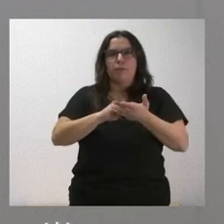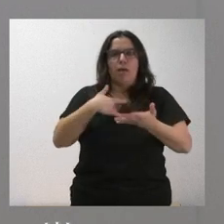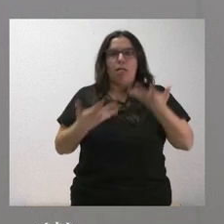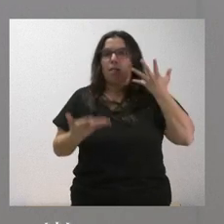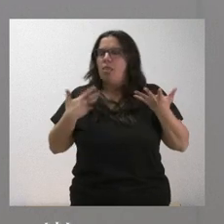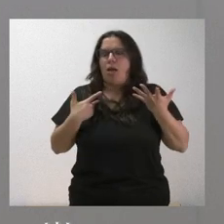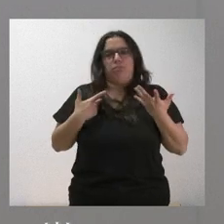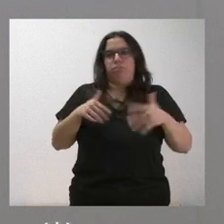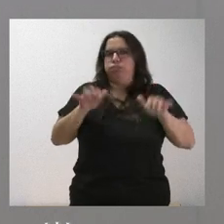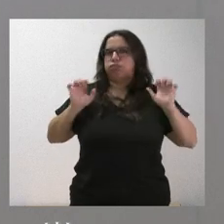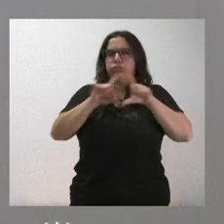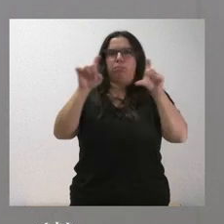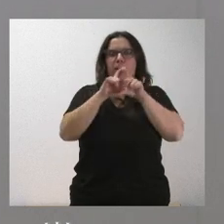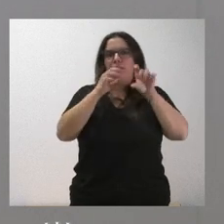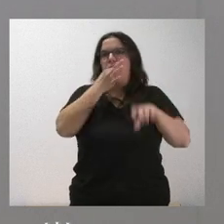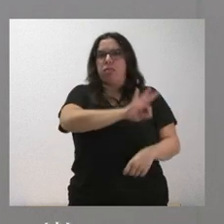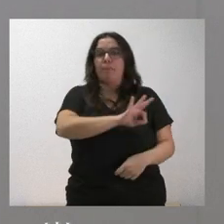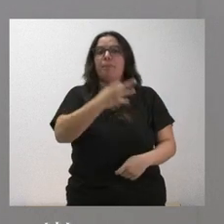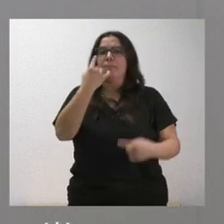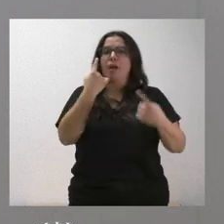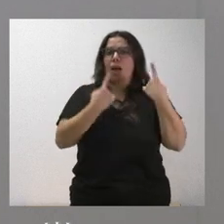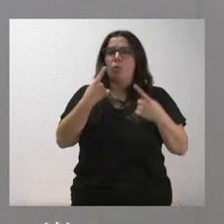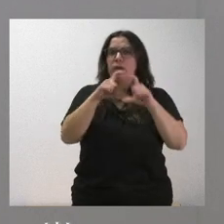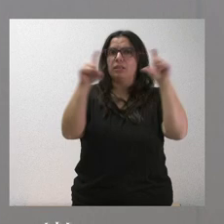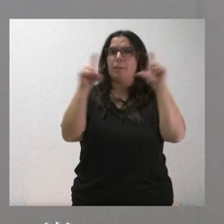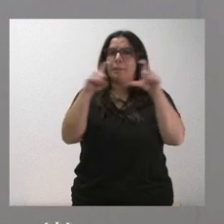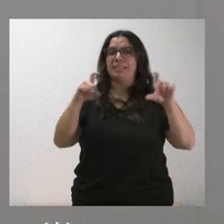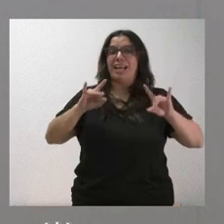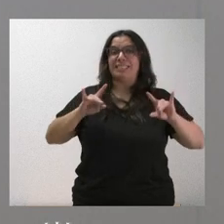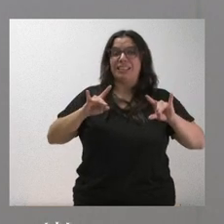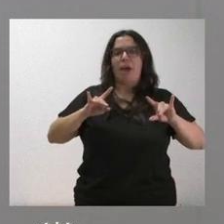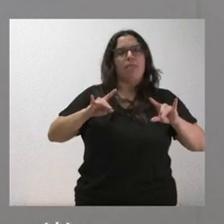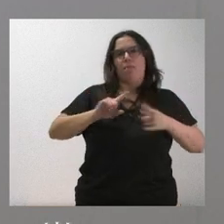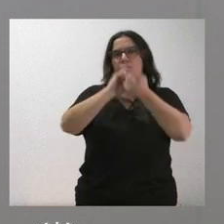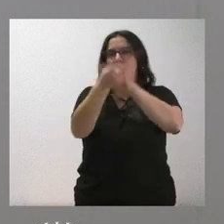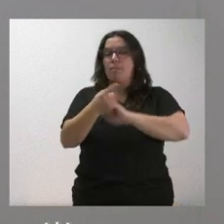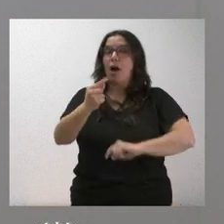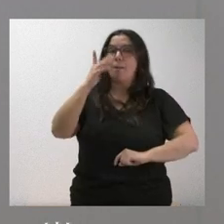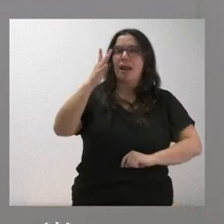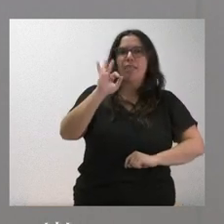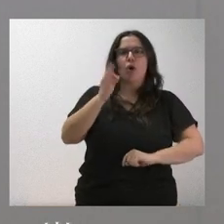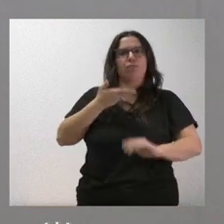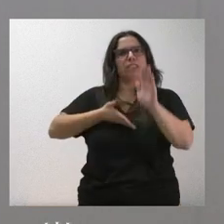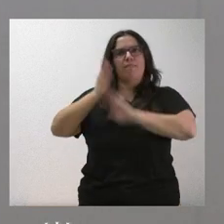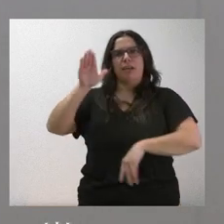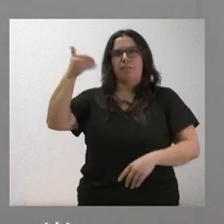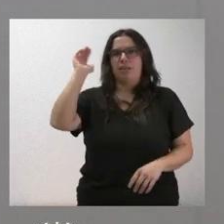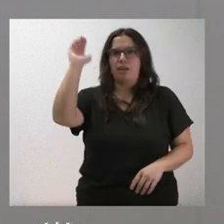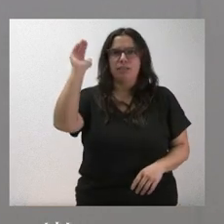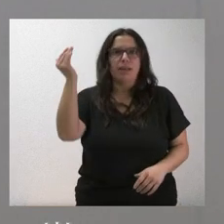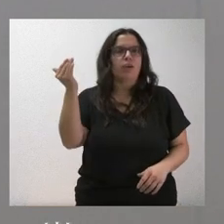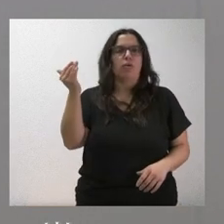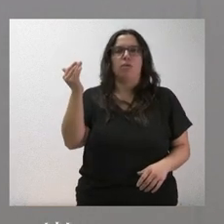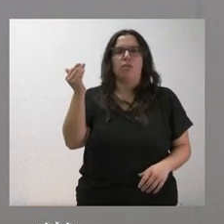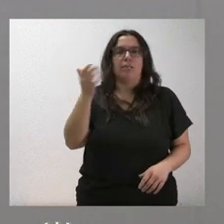las empresas lo hemos visto con algunas empresas que han decidido cambiar la sede social lo que han ad con cambiar la sede social o invertir fuera de España si se le sigue